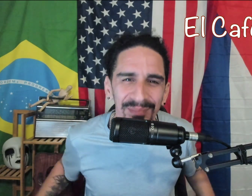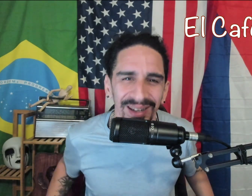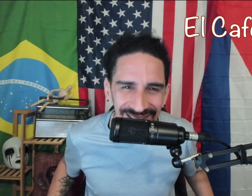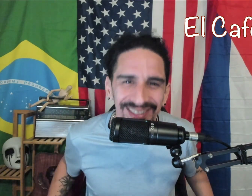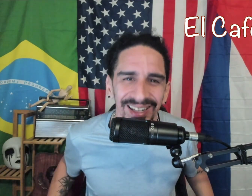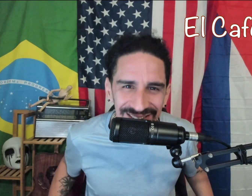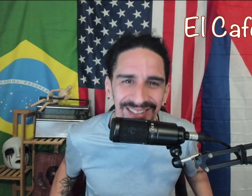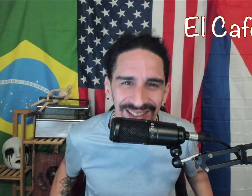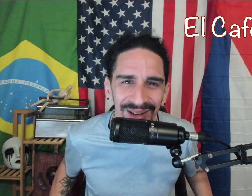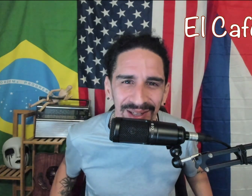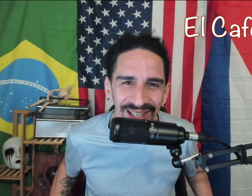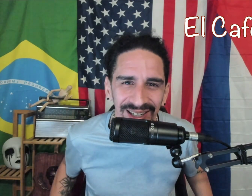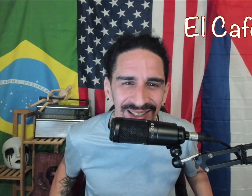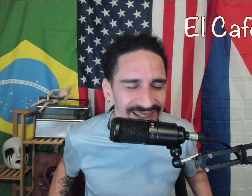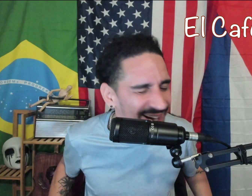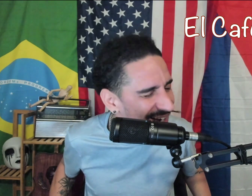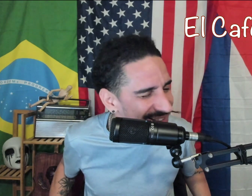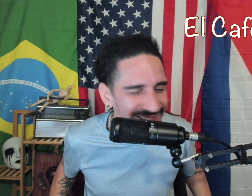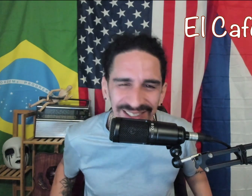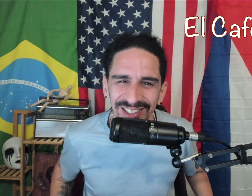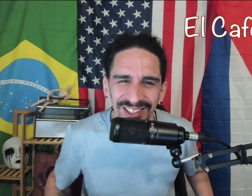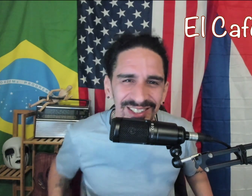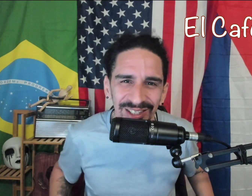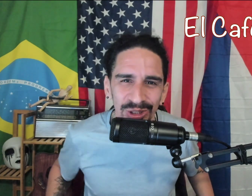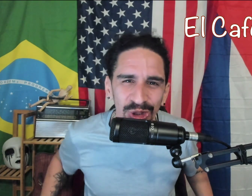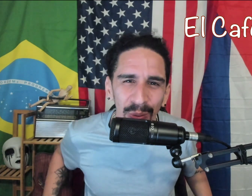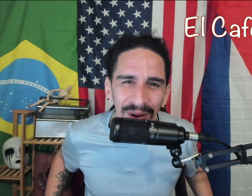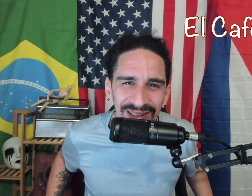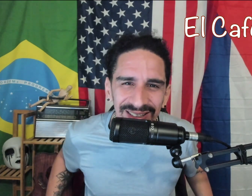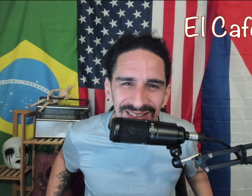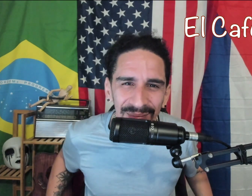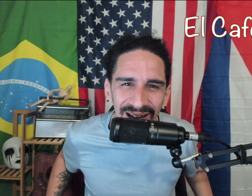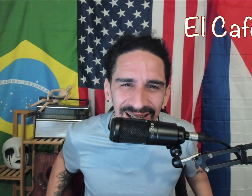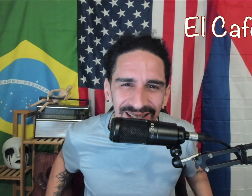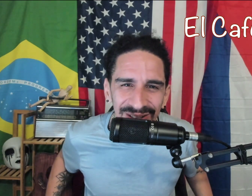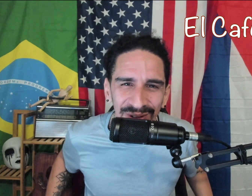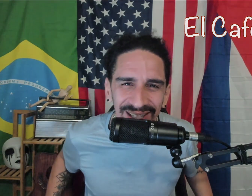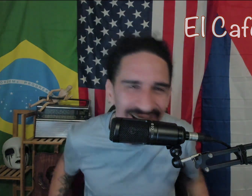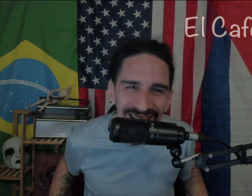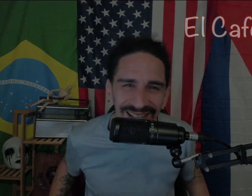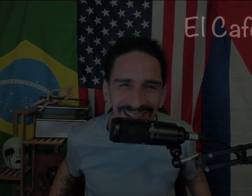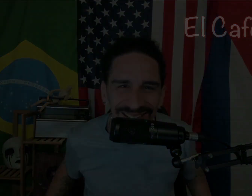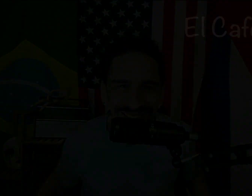a viernes a partir de las 7 de la mañana chúpate esa manga cyber clariá